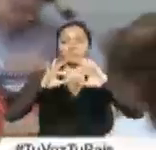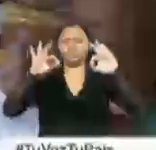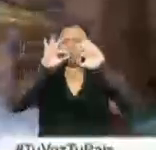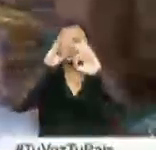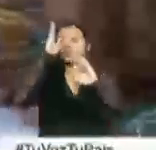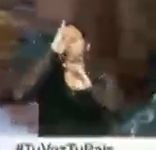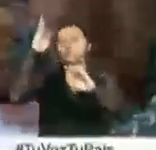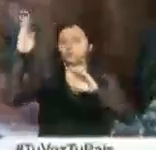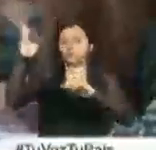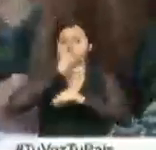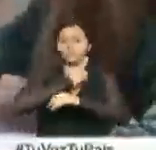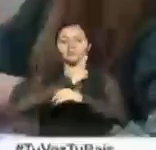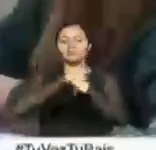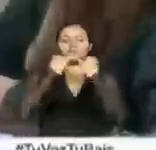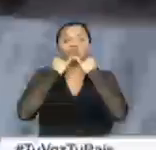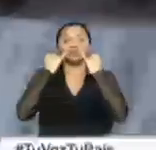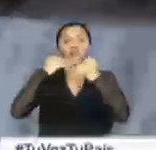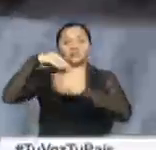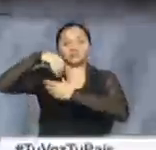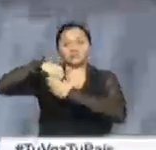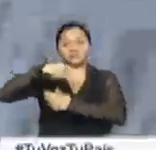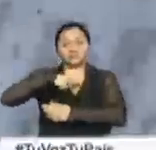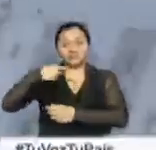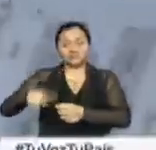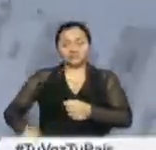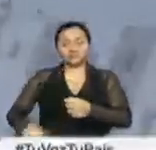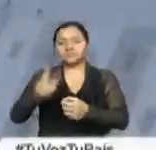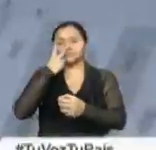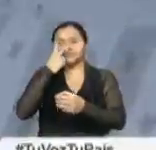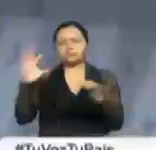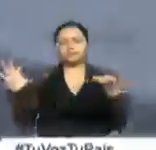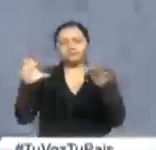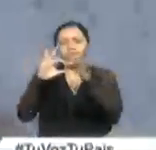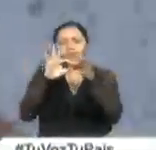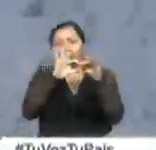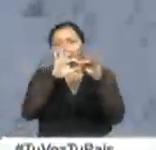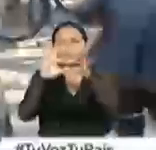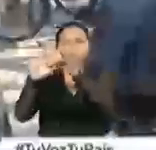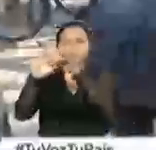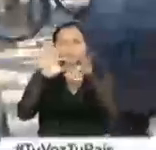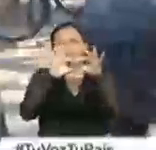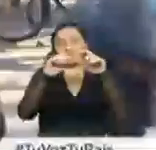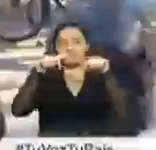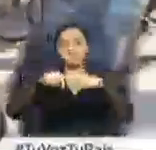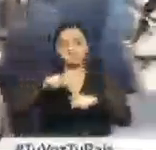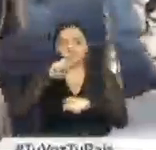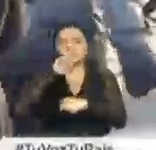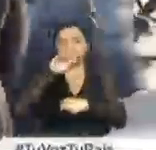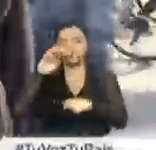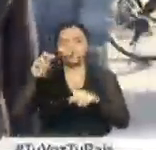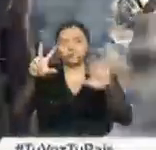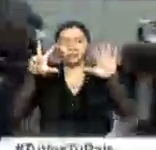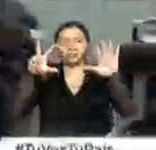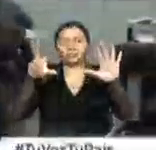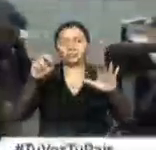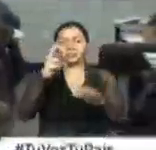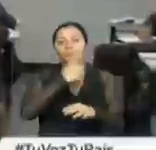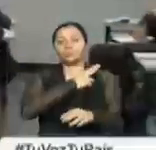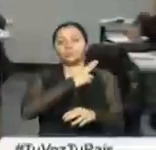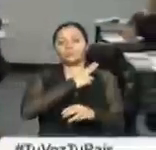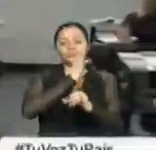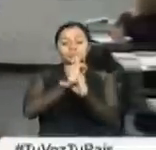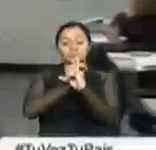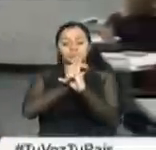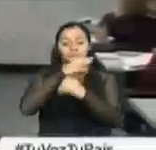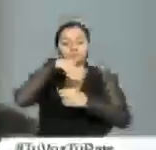de la Universidad de Lenguas y Cultura de Beijing mantiene relaciones de cooperación con más de 280 universidades e